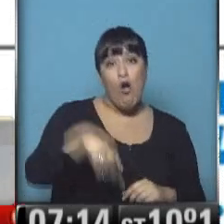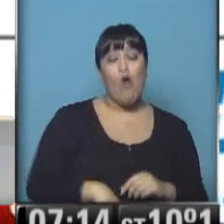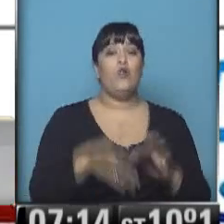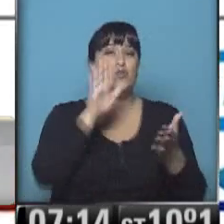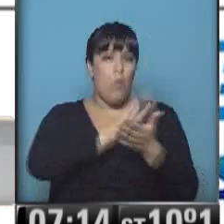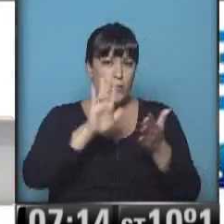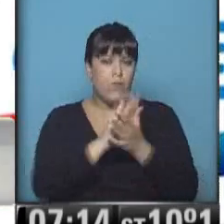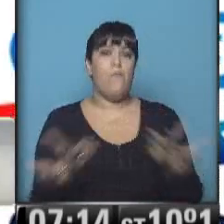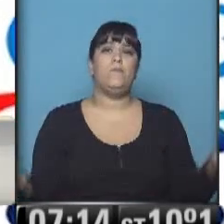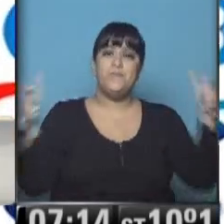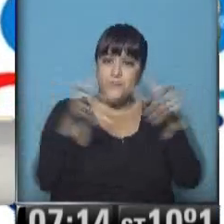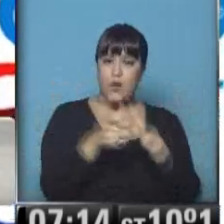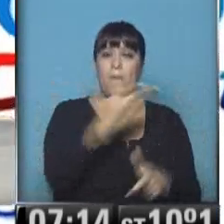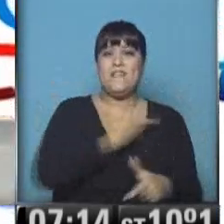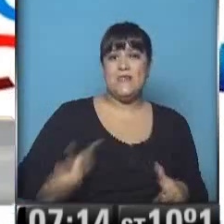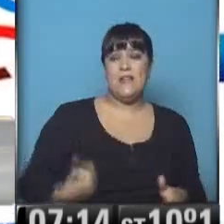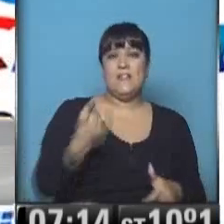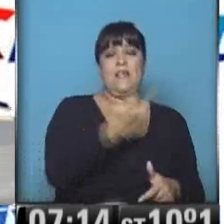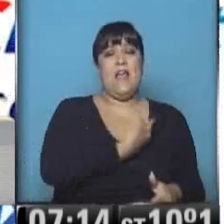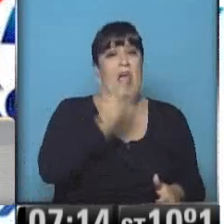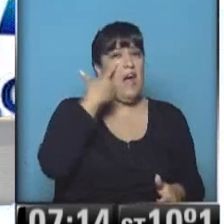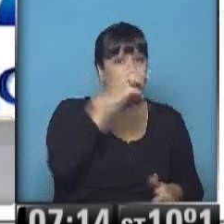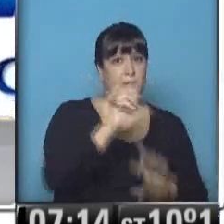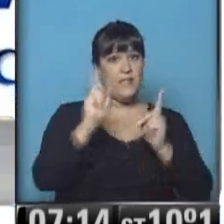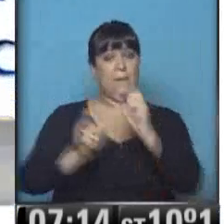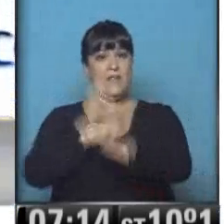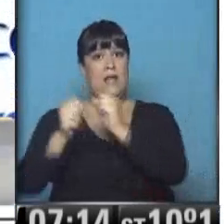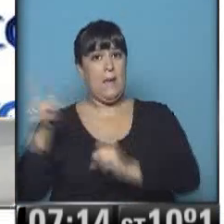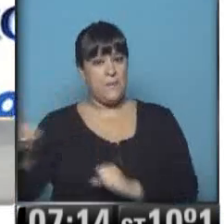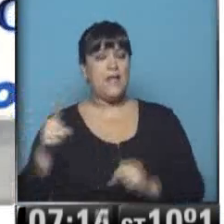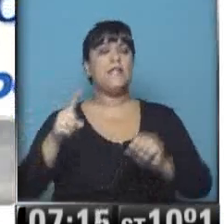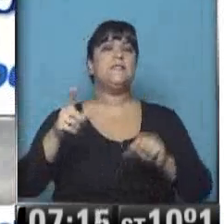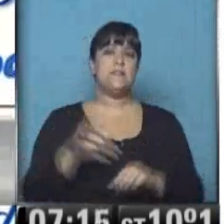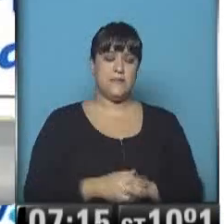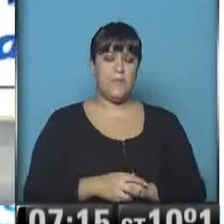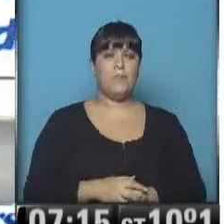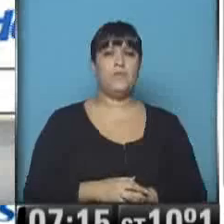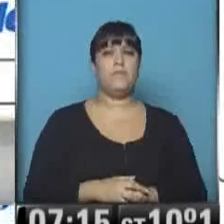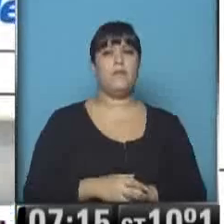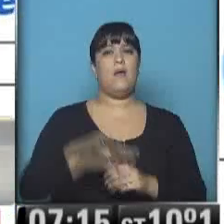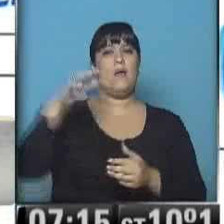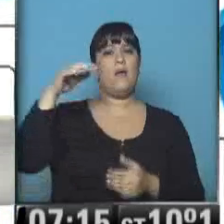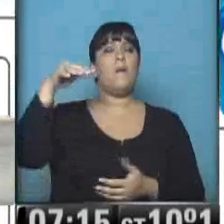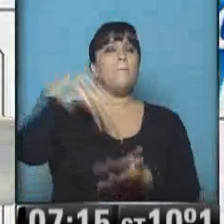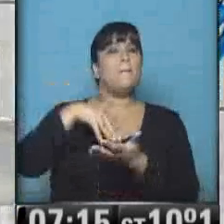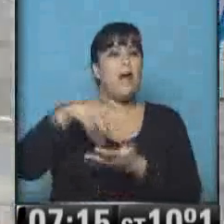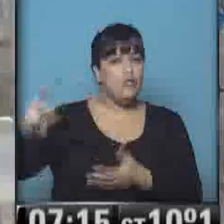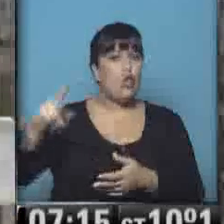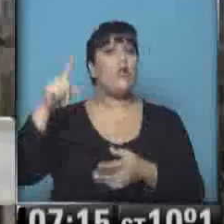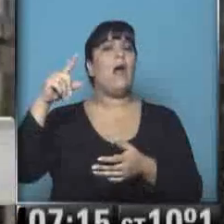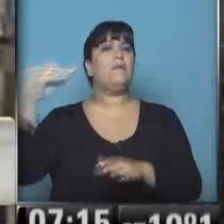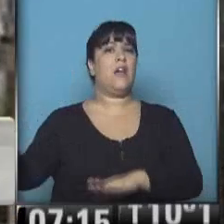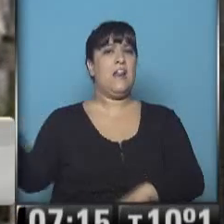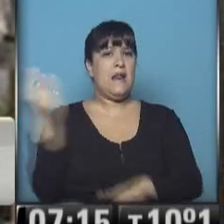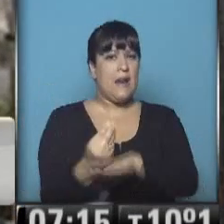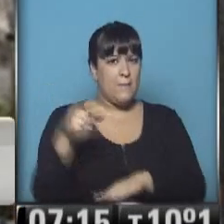nueva reunión entre Echegaray y los titulares de la firma a nivel mundial. Tim McDonald será quien represente en